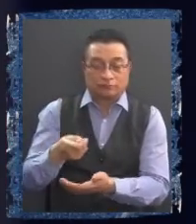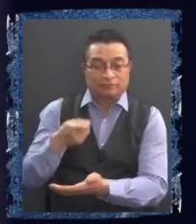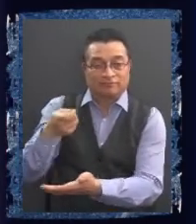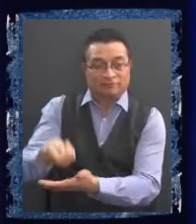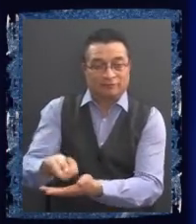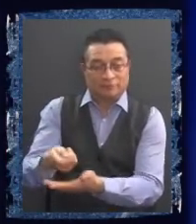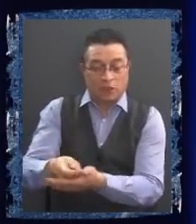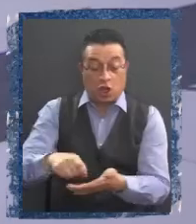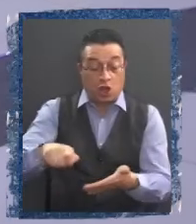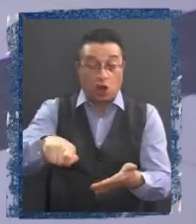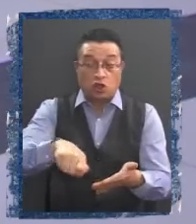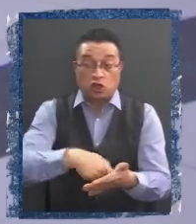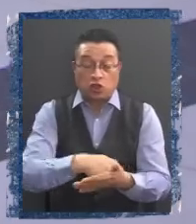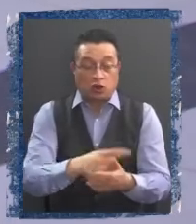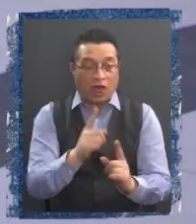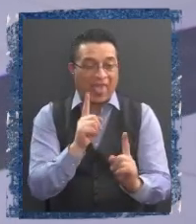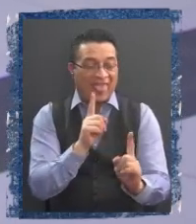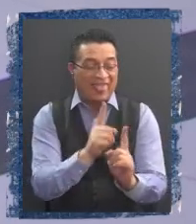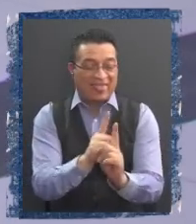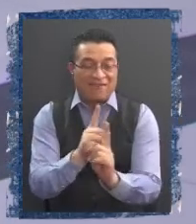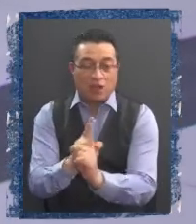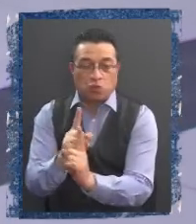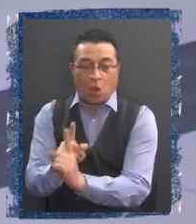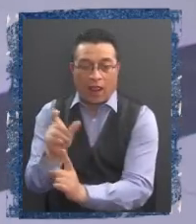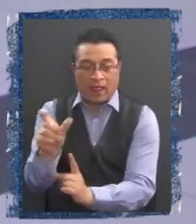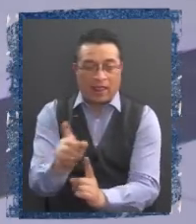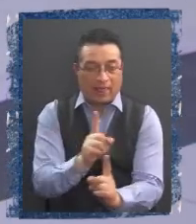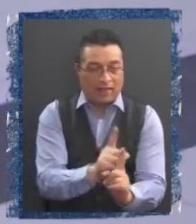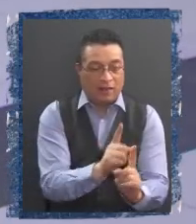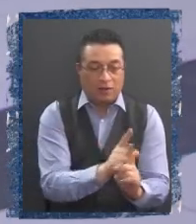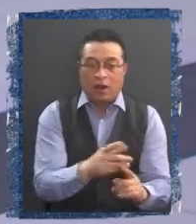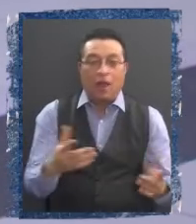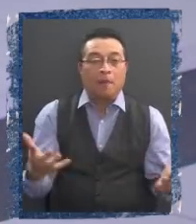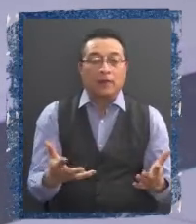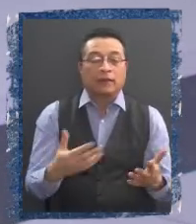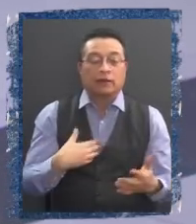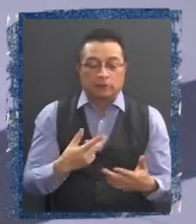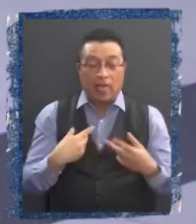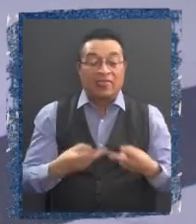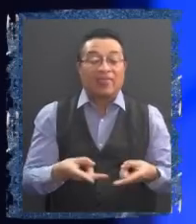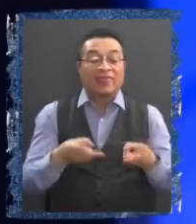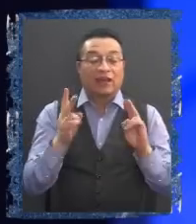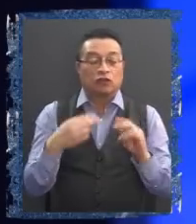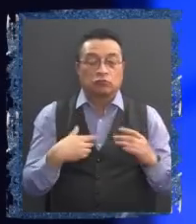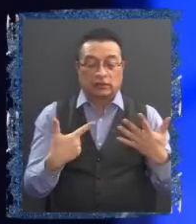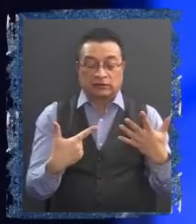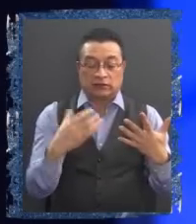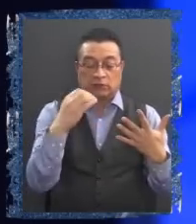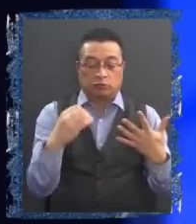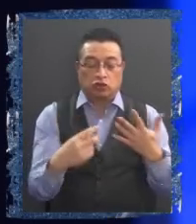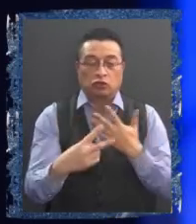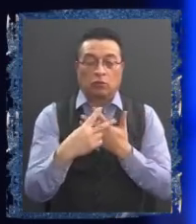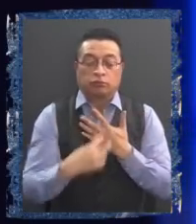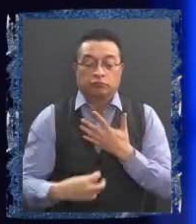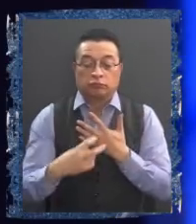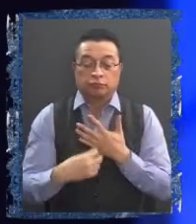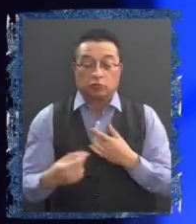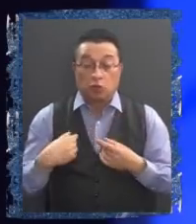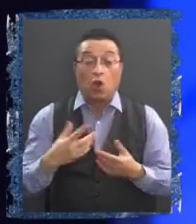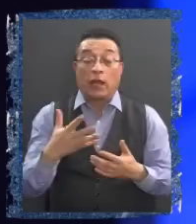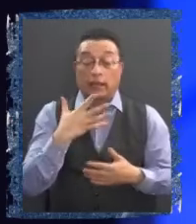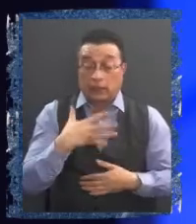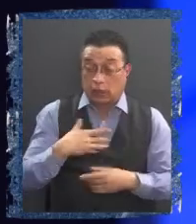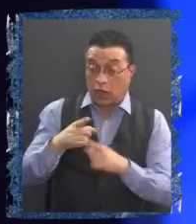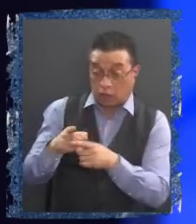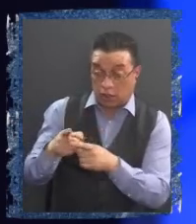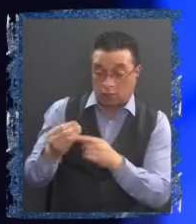un contrato individual por cada persona sobre a qué te va a dar derecho tu 7% más. Si tú quieres atenderte en tal parte,